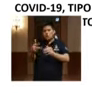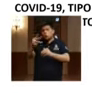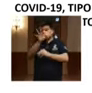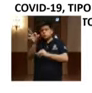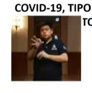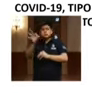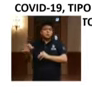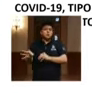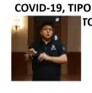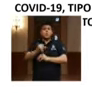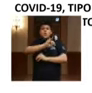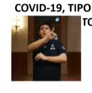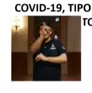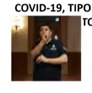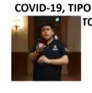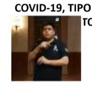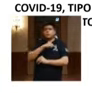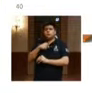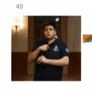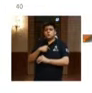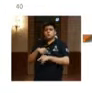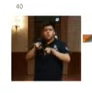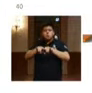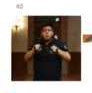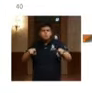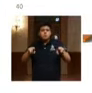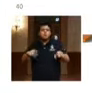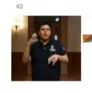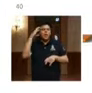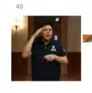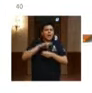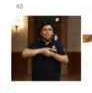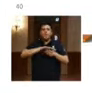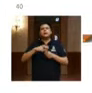nunca falte atención y camas para nuestros pacientes.